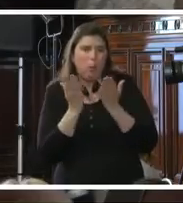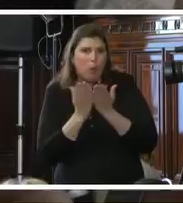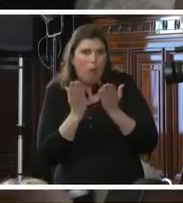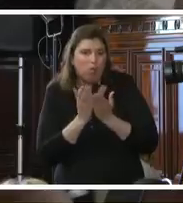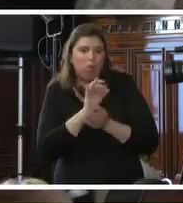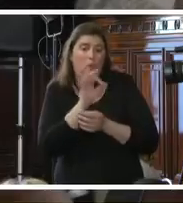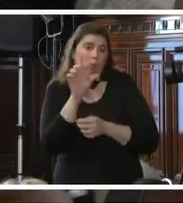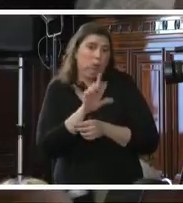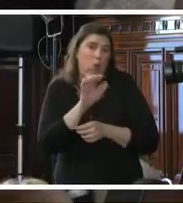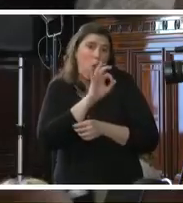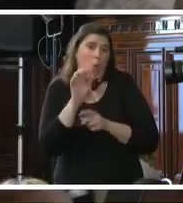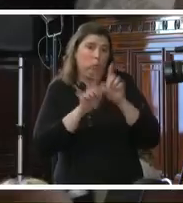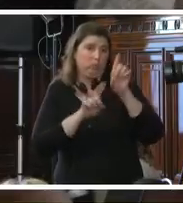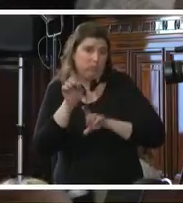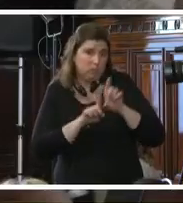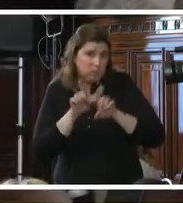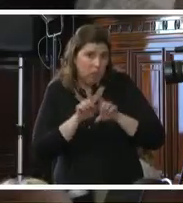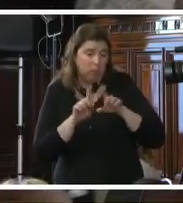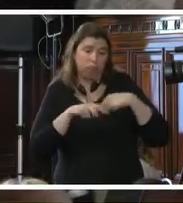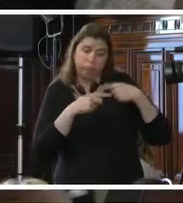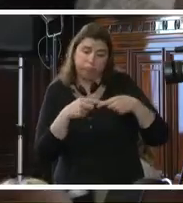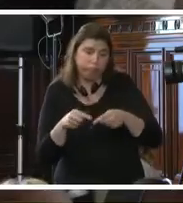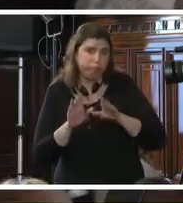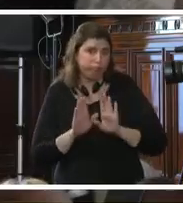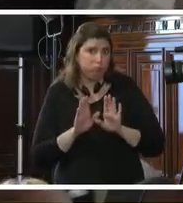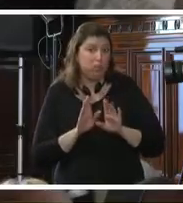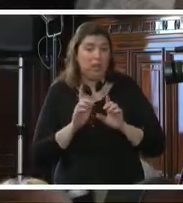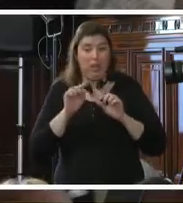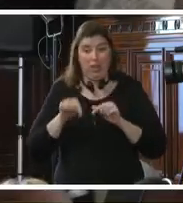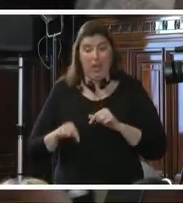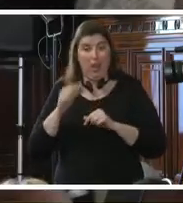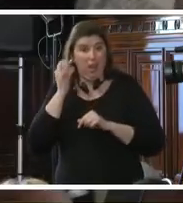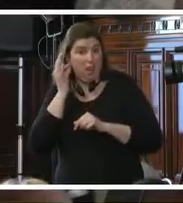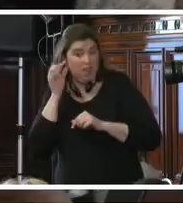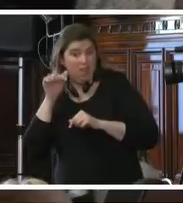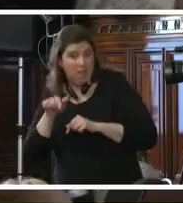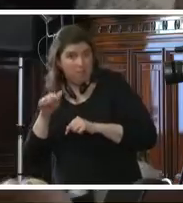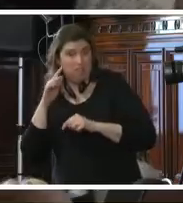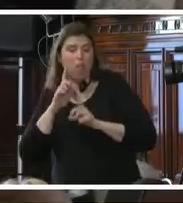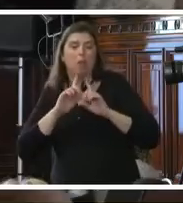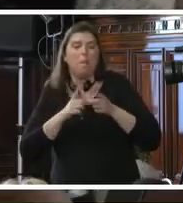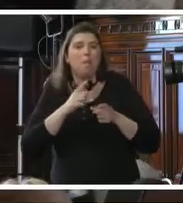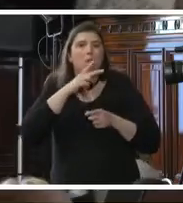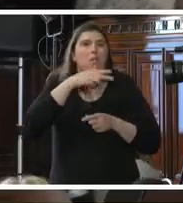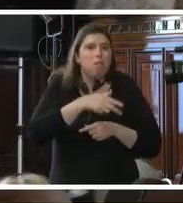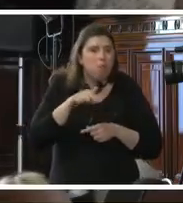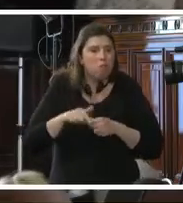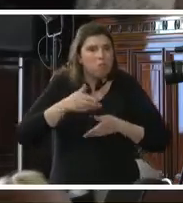o técnica, tanto a las niñas como a las hijas o hijos nacidos como consecuencia de la violencia